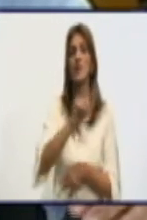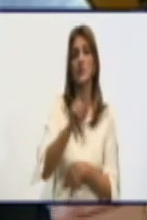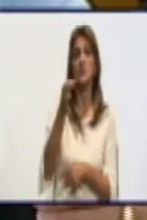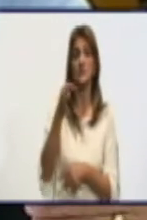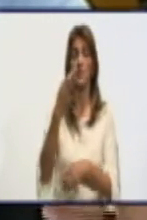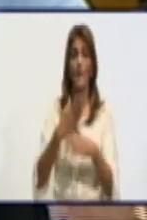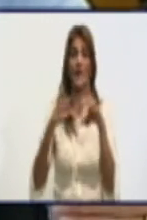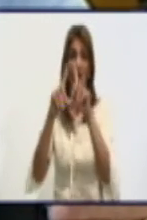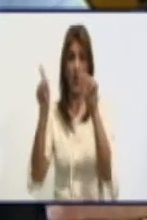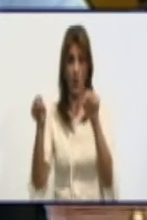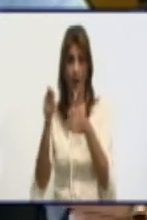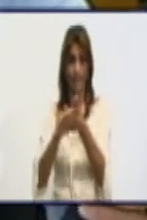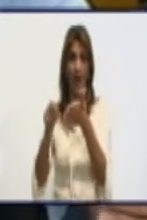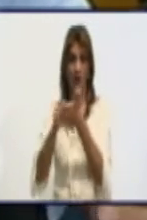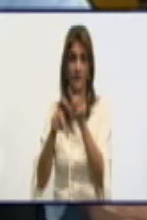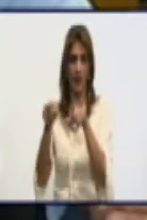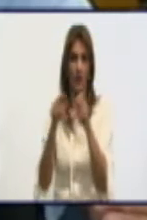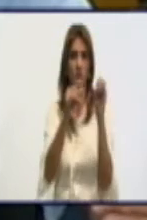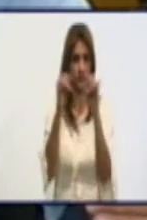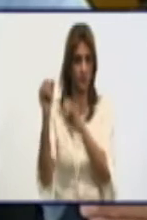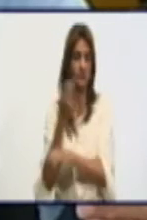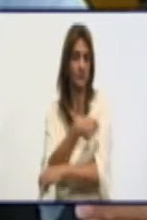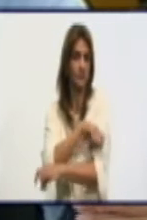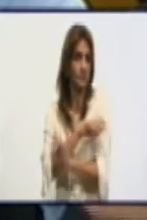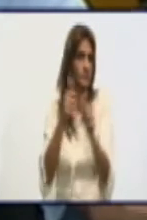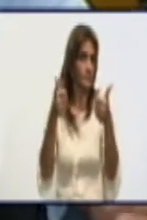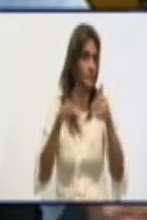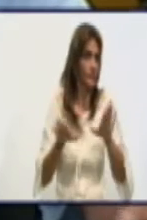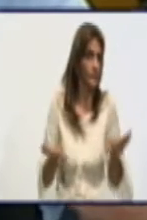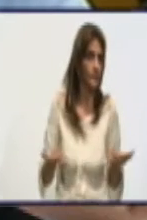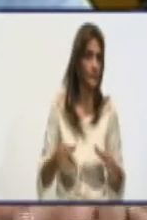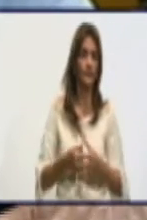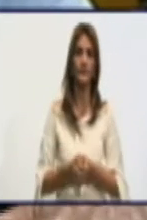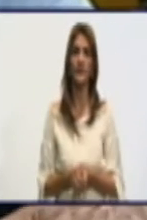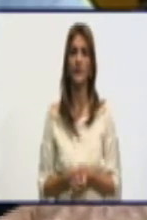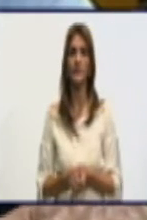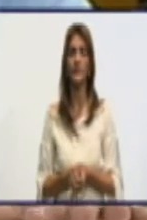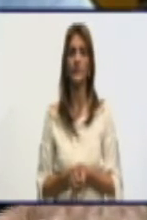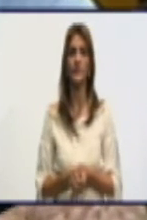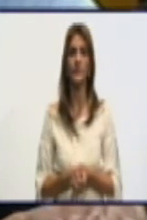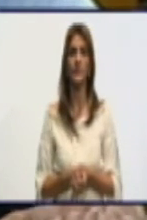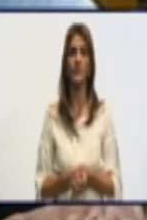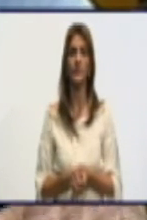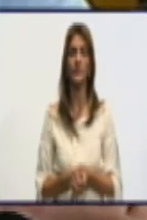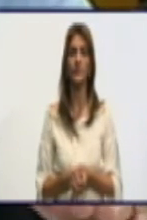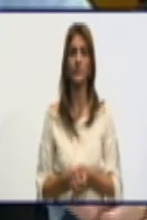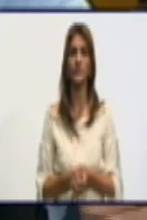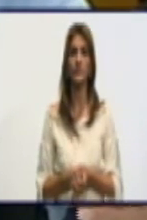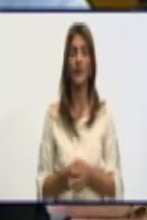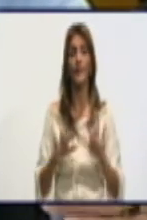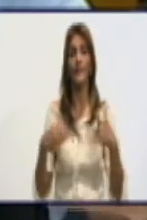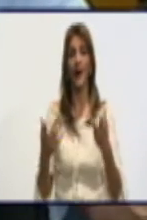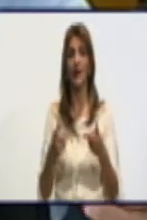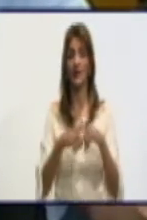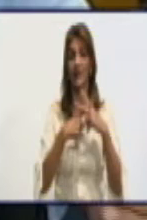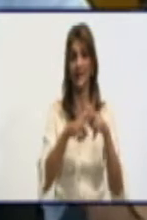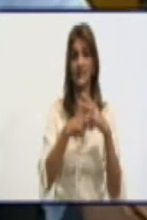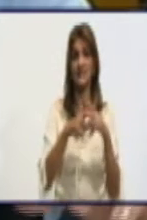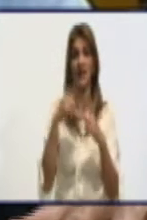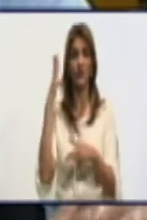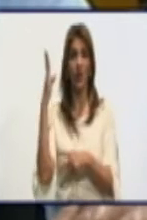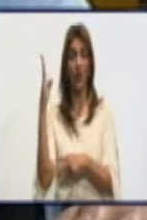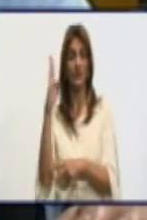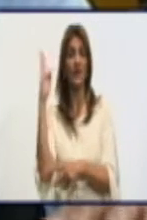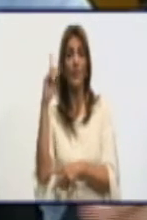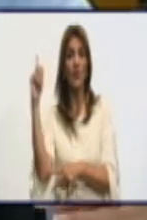un mantenimiento de poda, de sustitución de aisladores, de rajes, previendo precisamente la etapa ciclónica para mantener mayor estabilidad